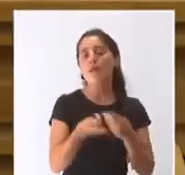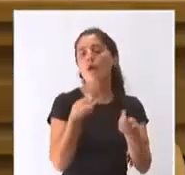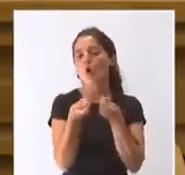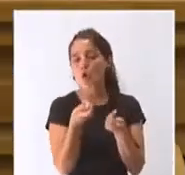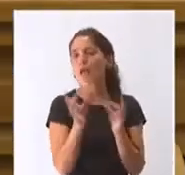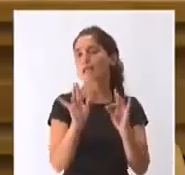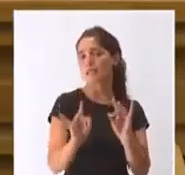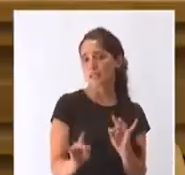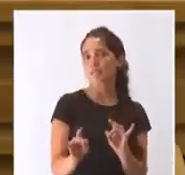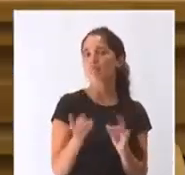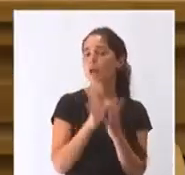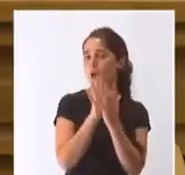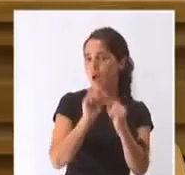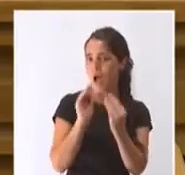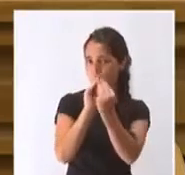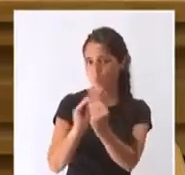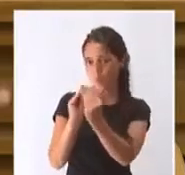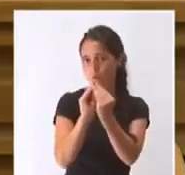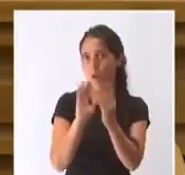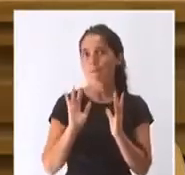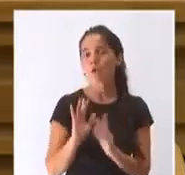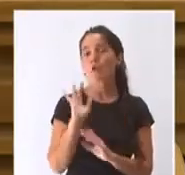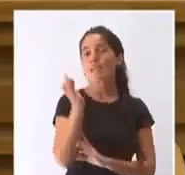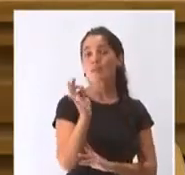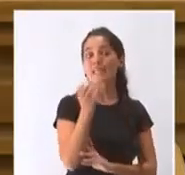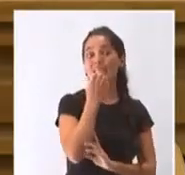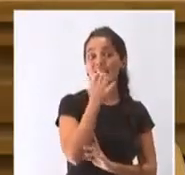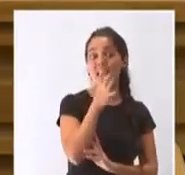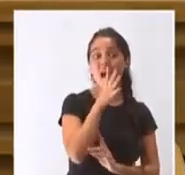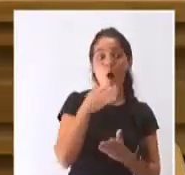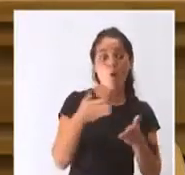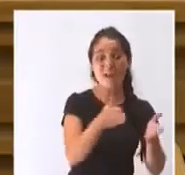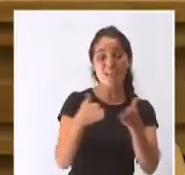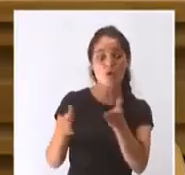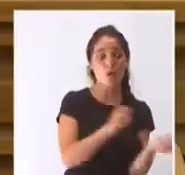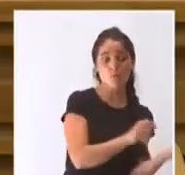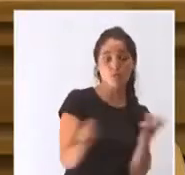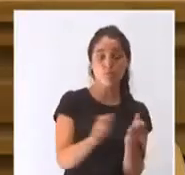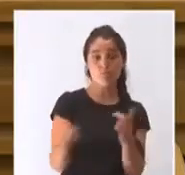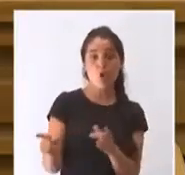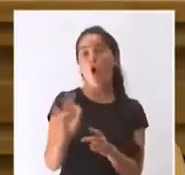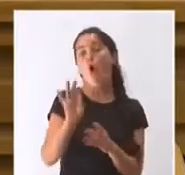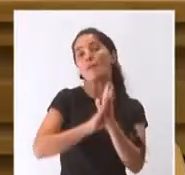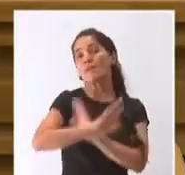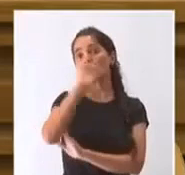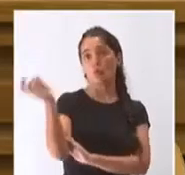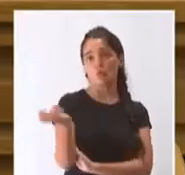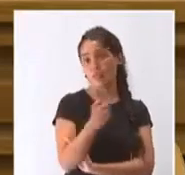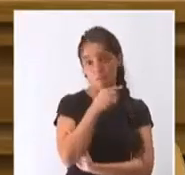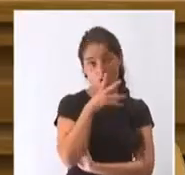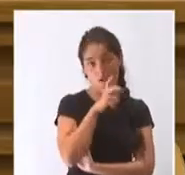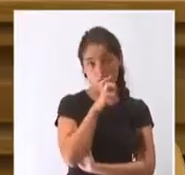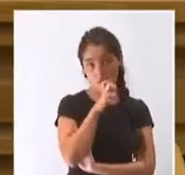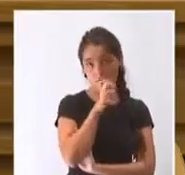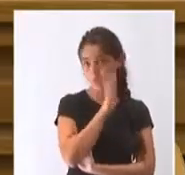pero es verdad que si los trasvases y otras medidas absolutamente nefastas se tienen que contemplar también como un desastre